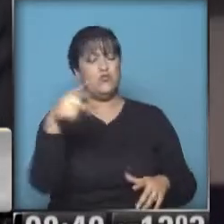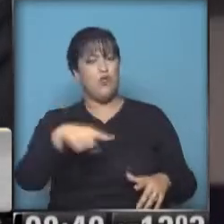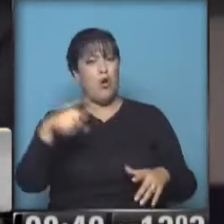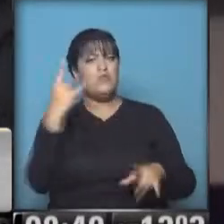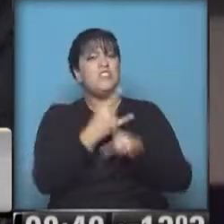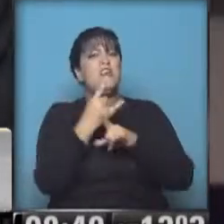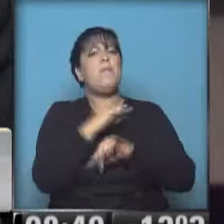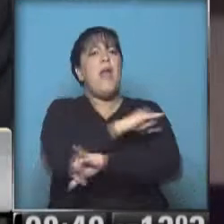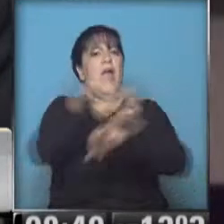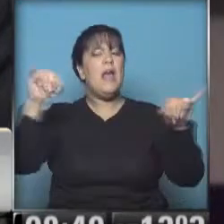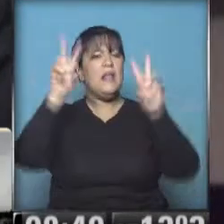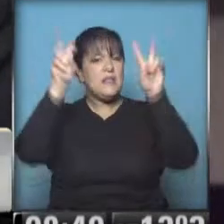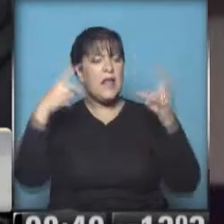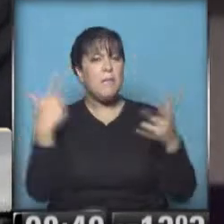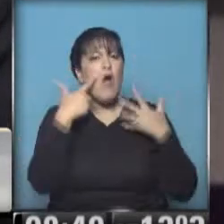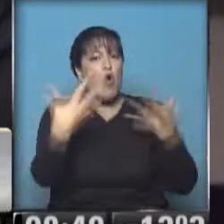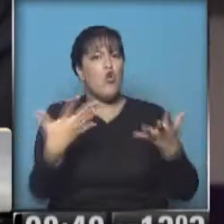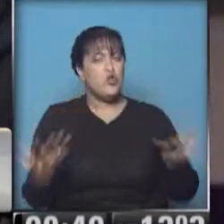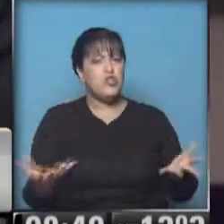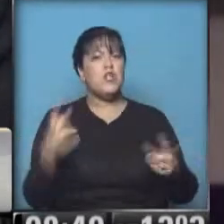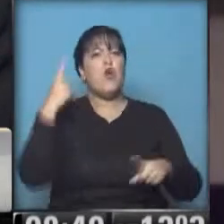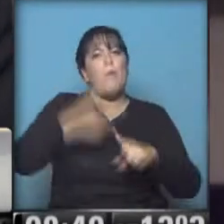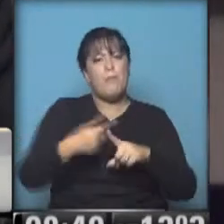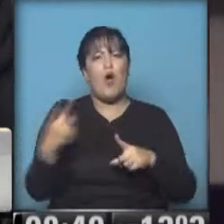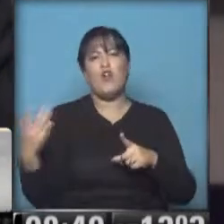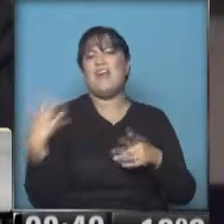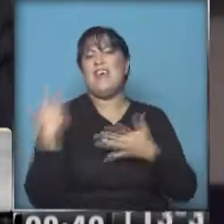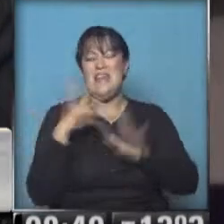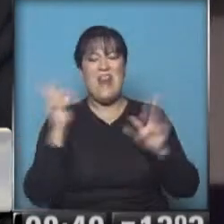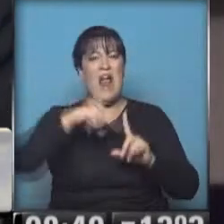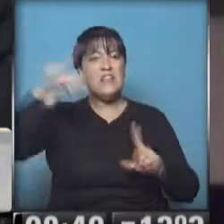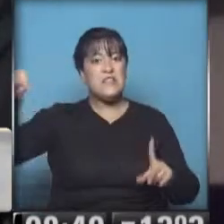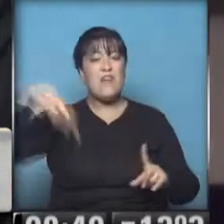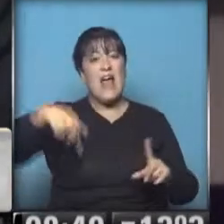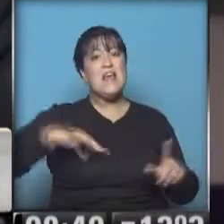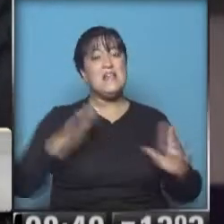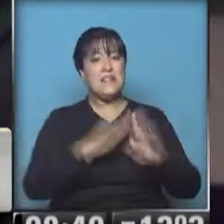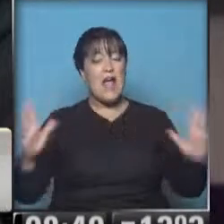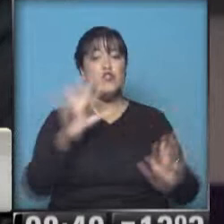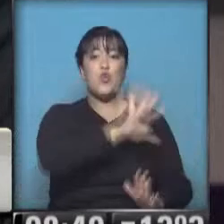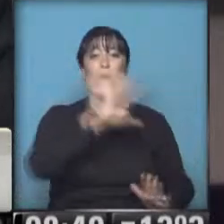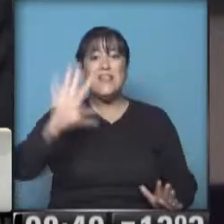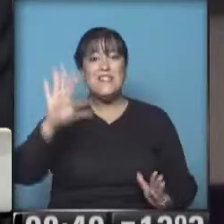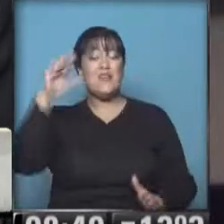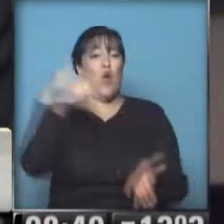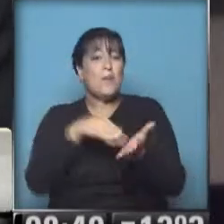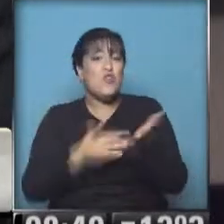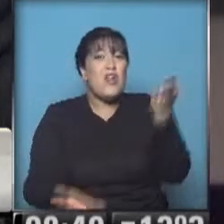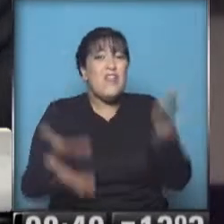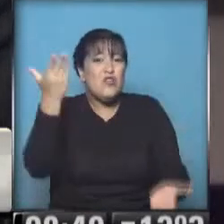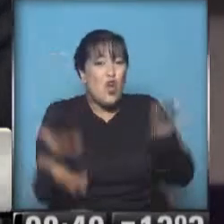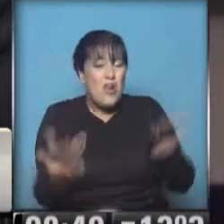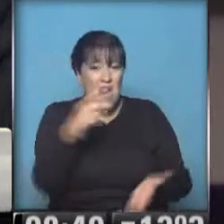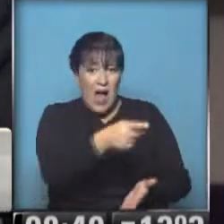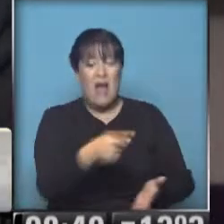conocido y por lo menos se conoce por las cifras generales y hay este año 55 millones de toneladas de soja aproximadamente